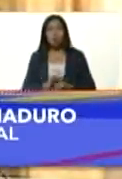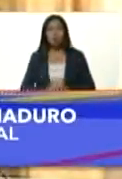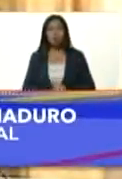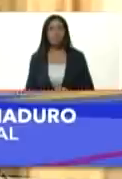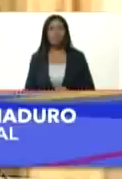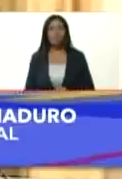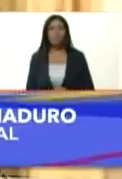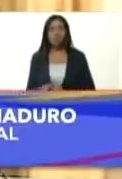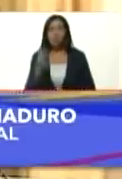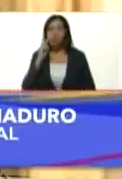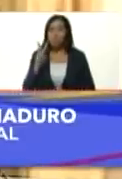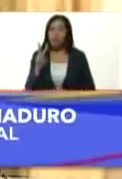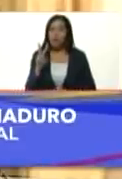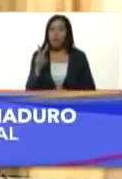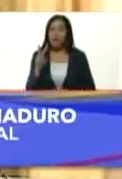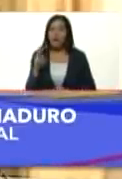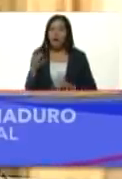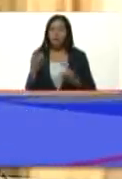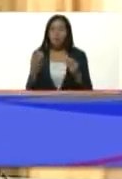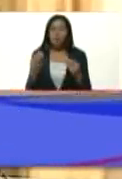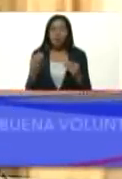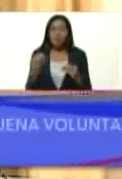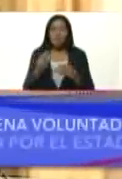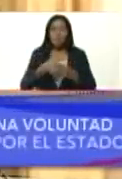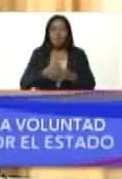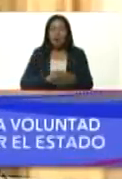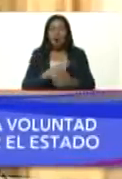no se han dado cuenta de la magnitud y la gravedad